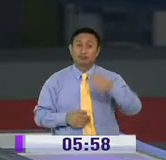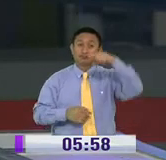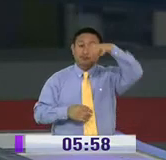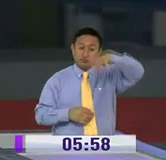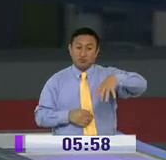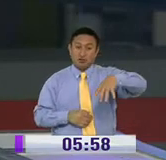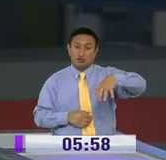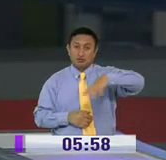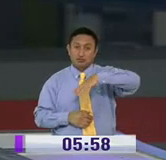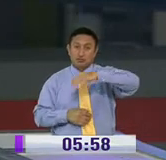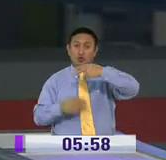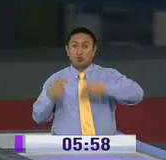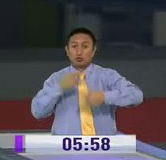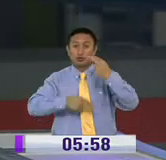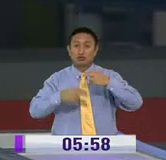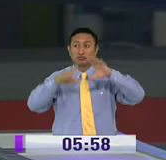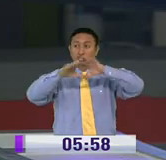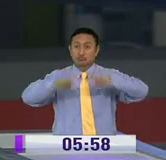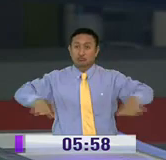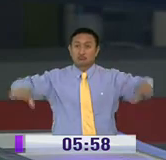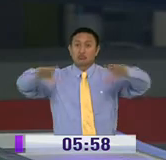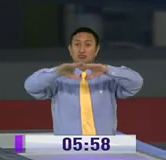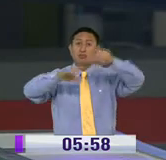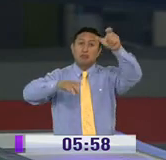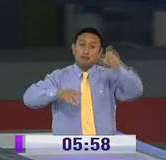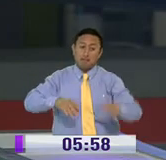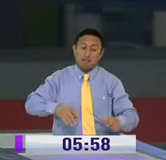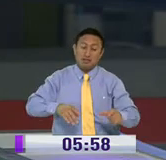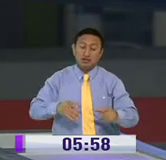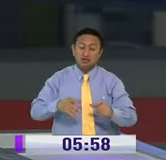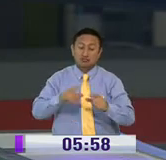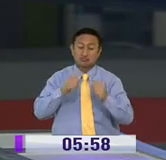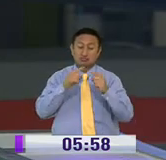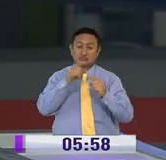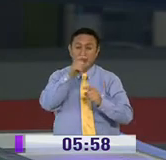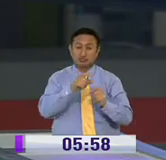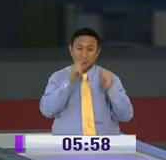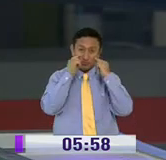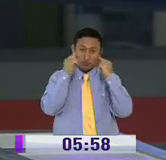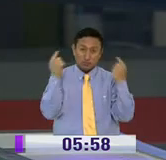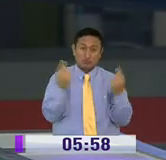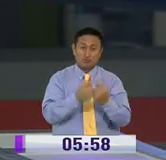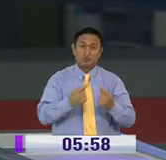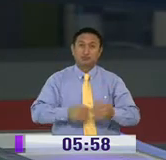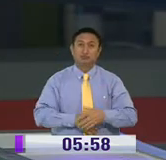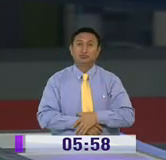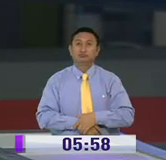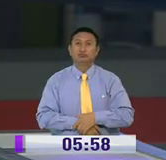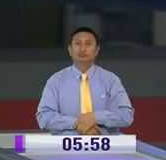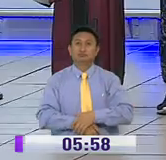locales, comerciales y eventos, personas que se encuentran en el cerco epidemiológico. Veamos.